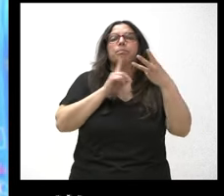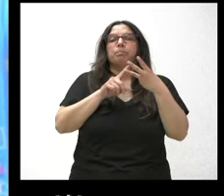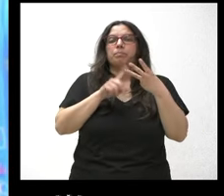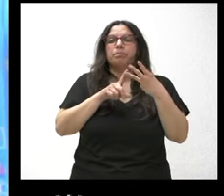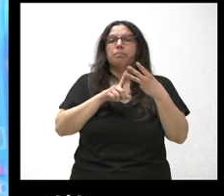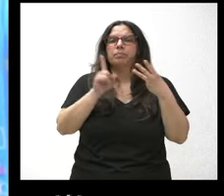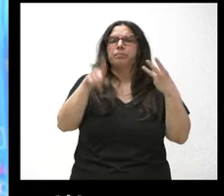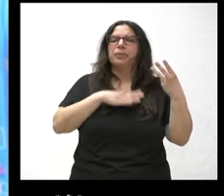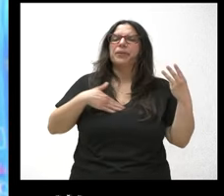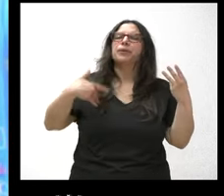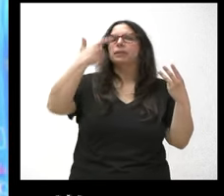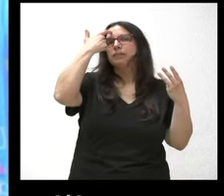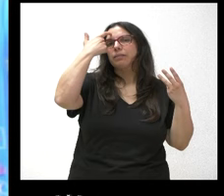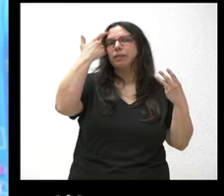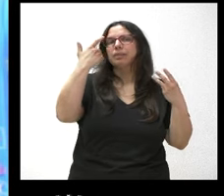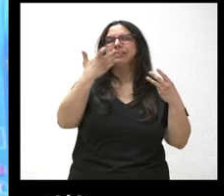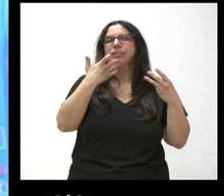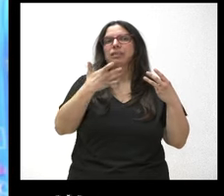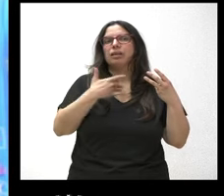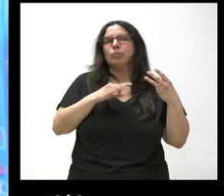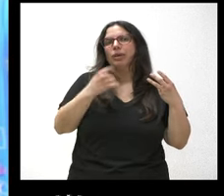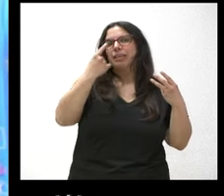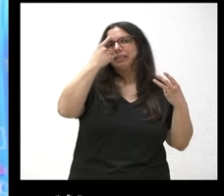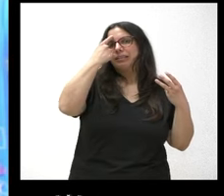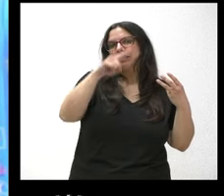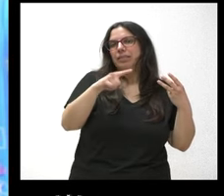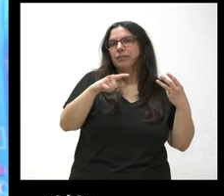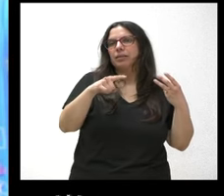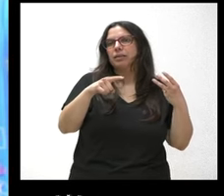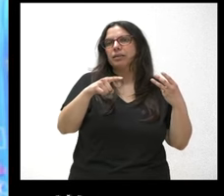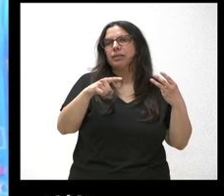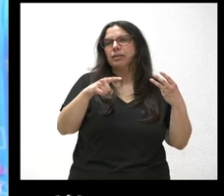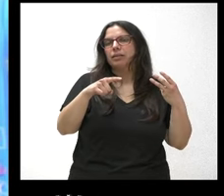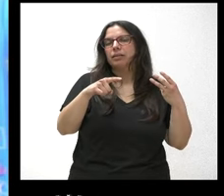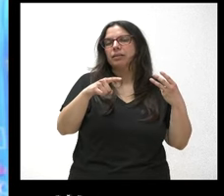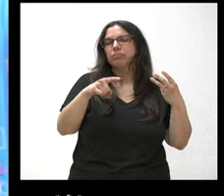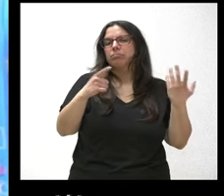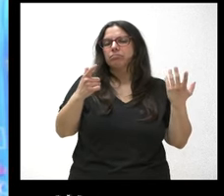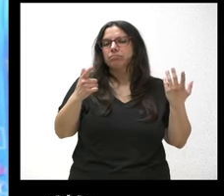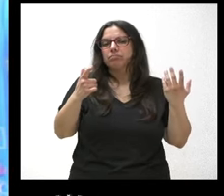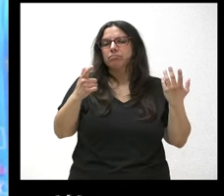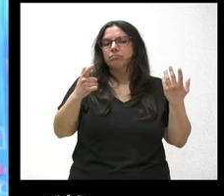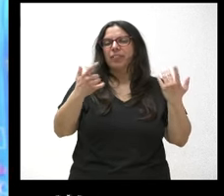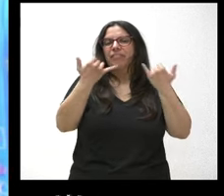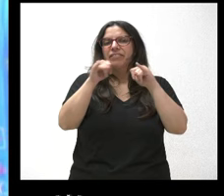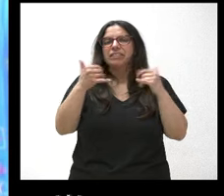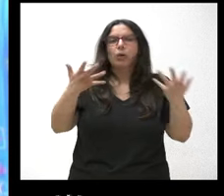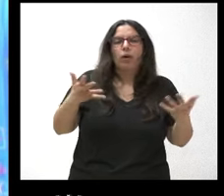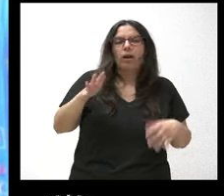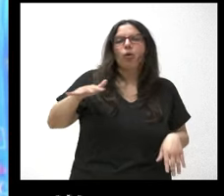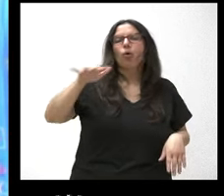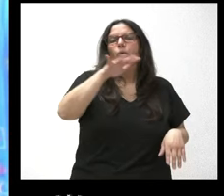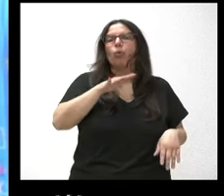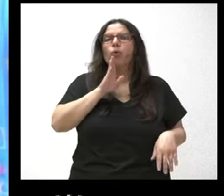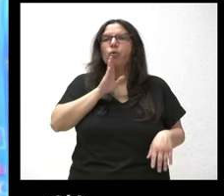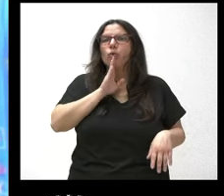También querría saber si se puede conocer ya, si se ha decidido a qué celebración o en qué lugar o cómo se va a articular la presencia